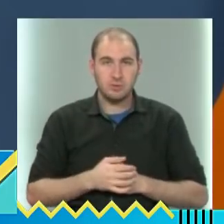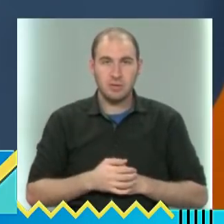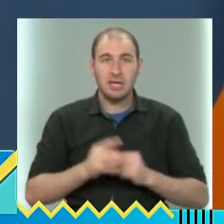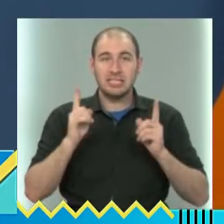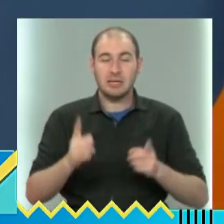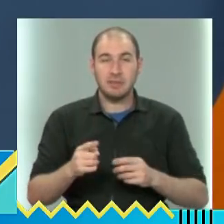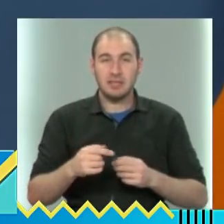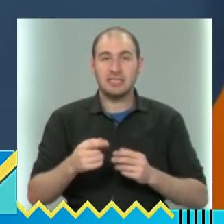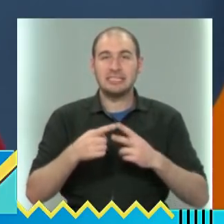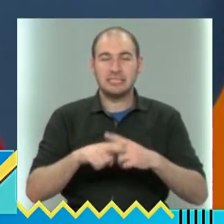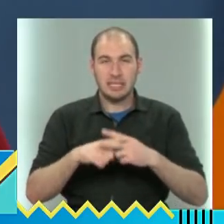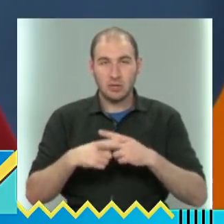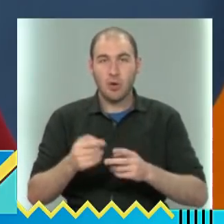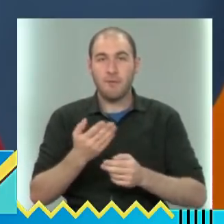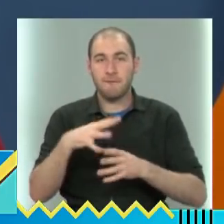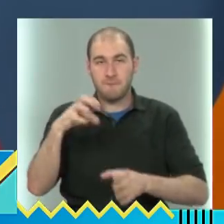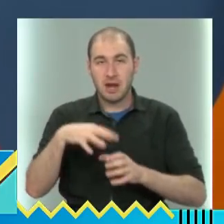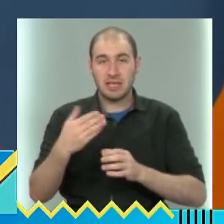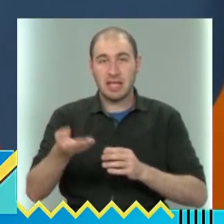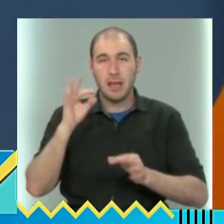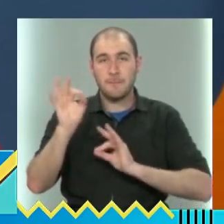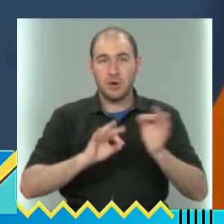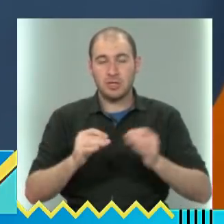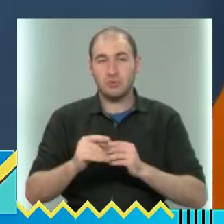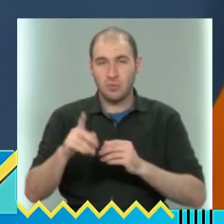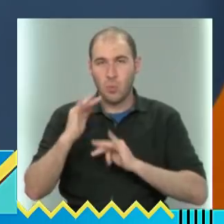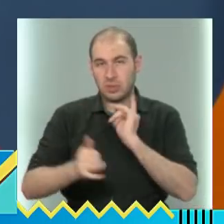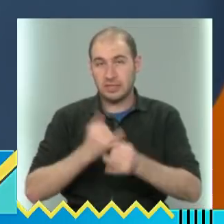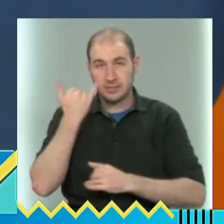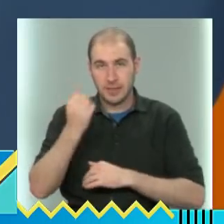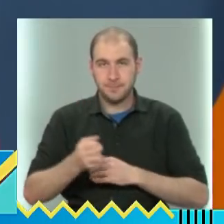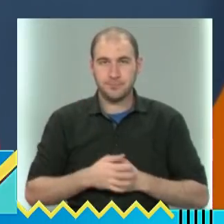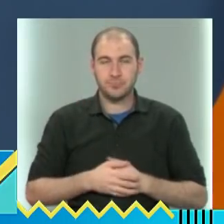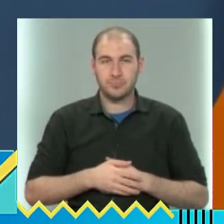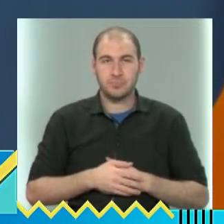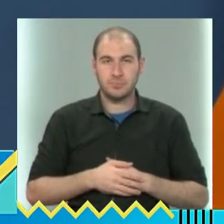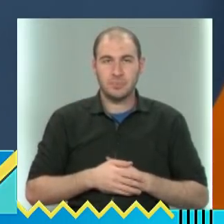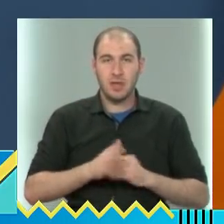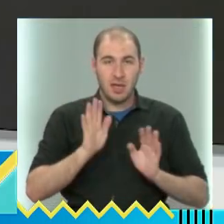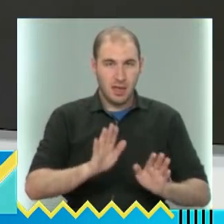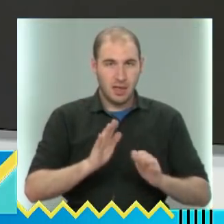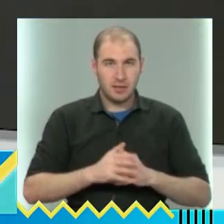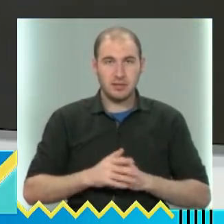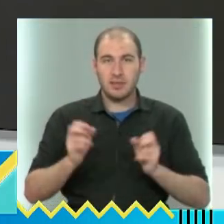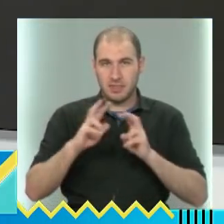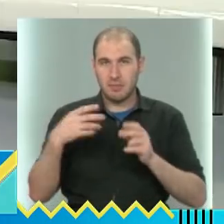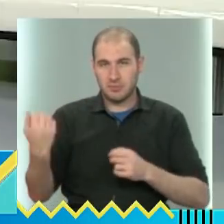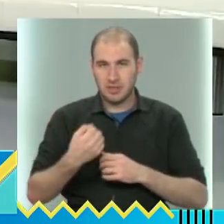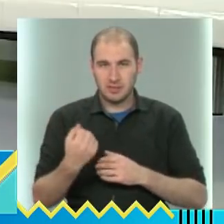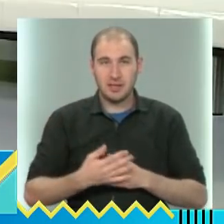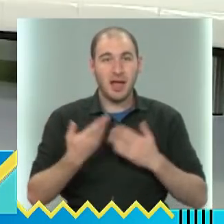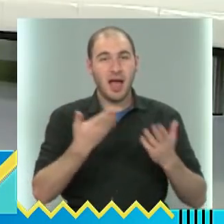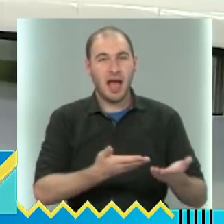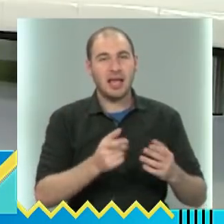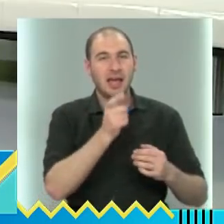hasta el propio dictamen técnico del fracking ya realizado en el proyecto del Trébol lo menciona. Entonces, creo que es una cuestión importante. Le damos